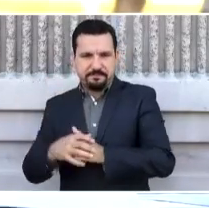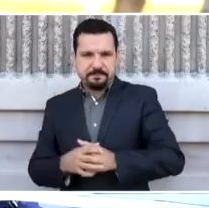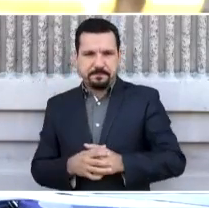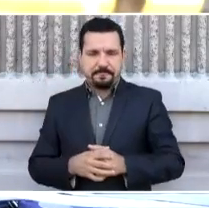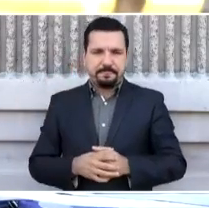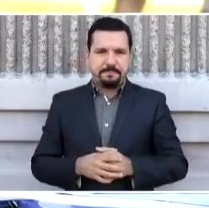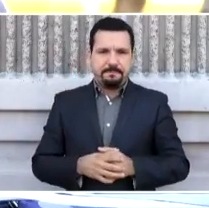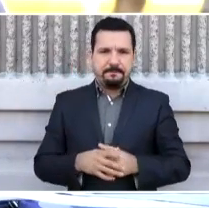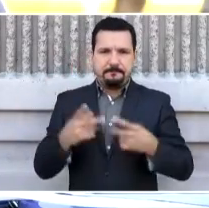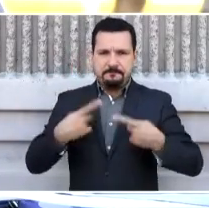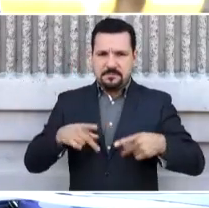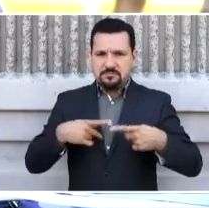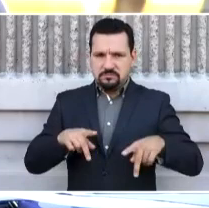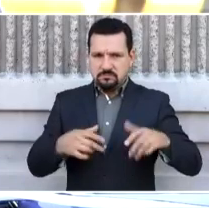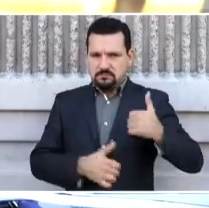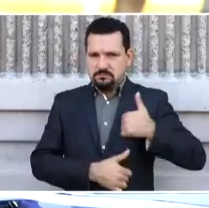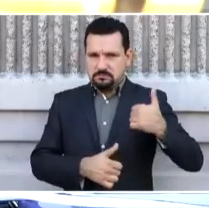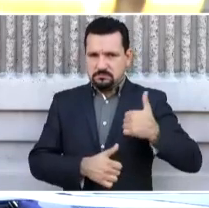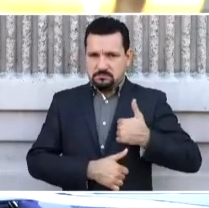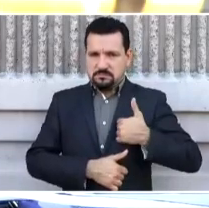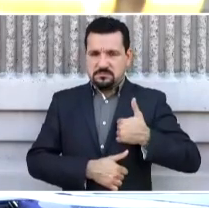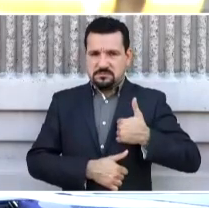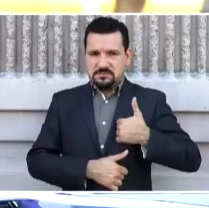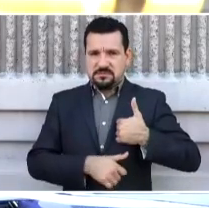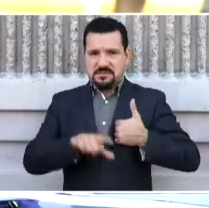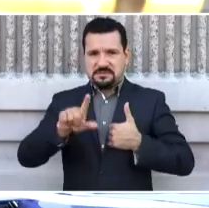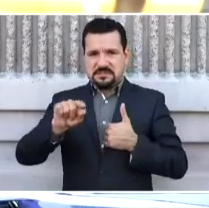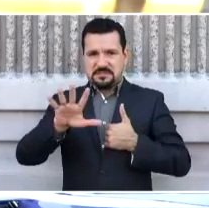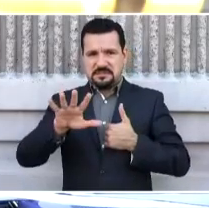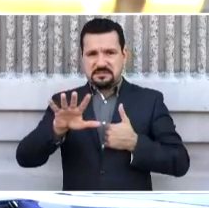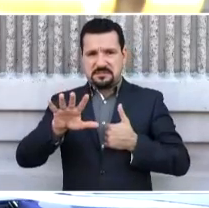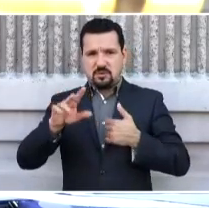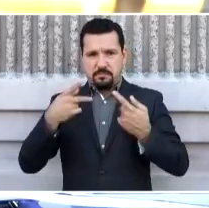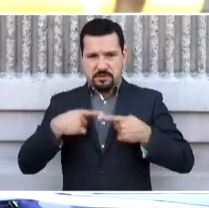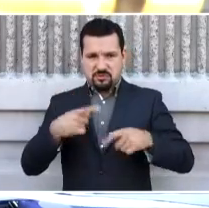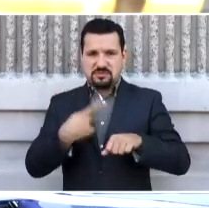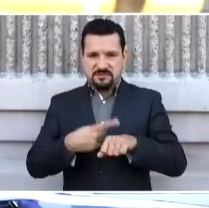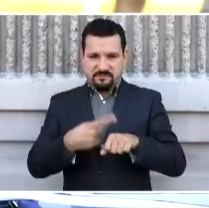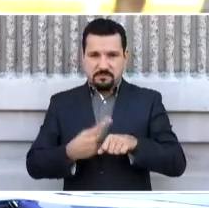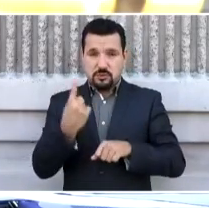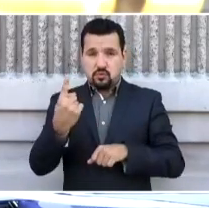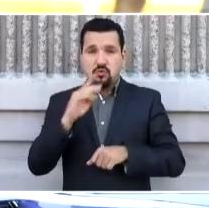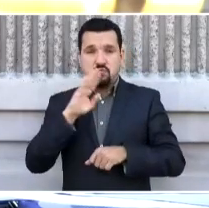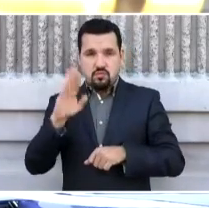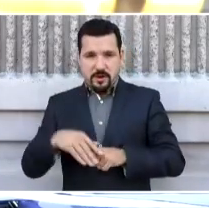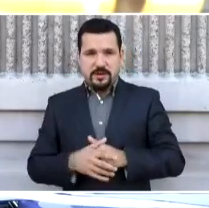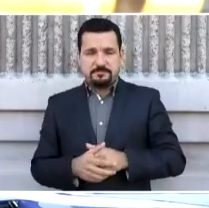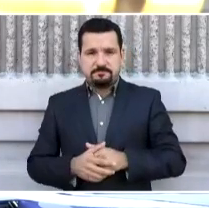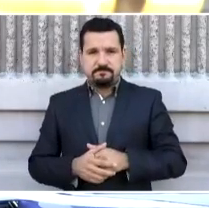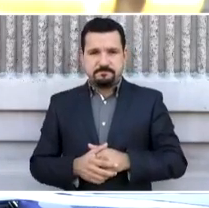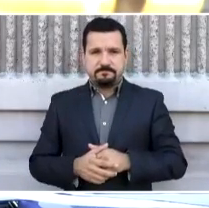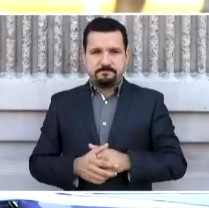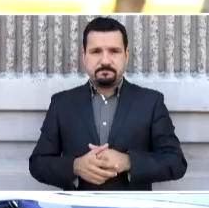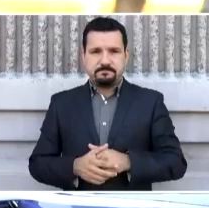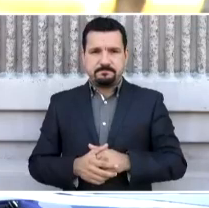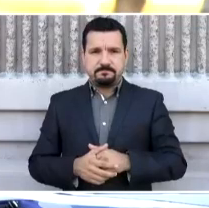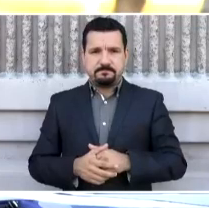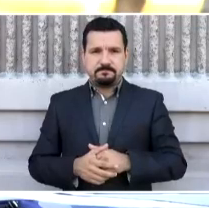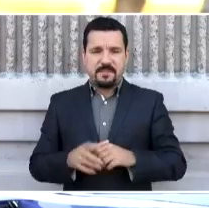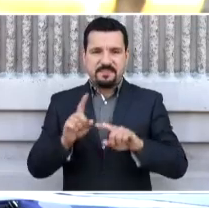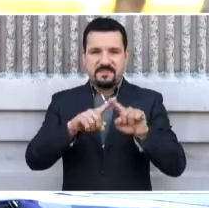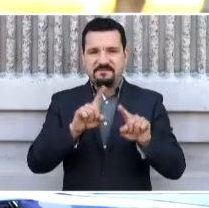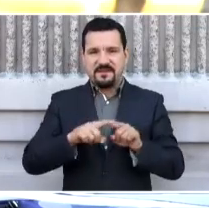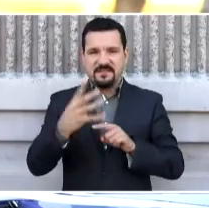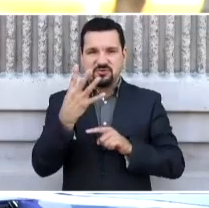En el caso del personal militar hay 75 casos, incluyendo una defunción, y están establecidos en 4